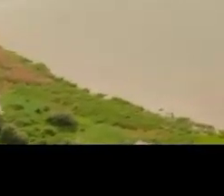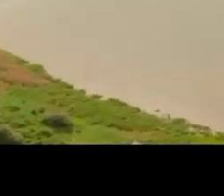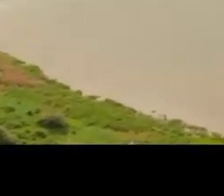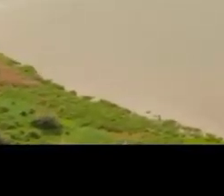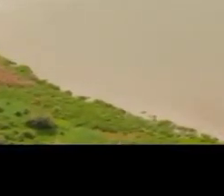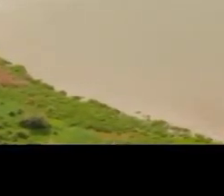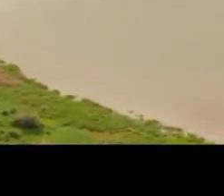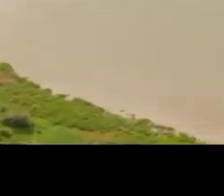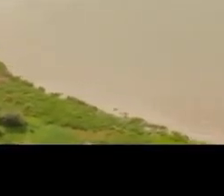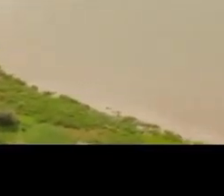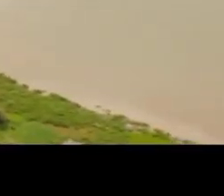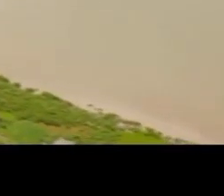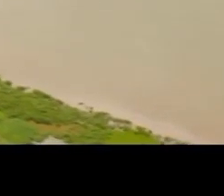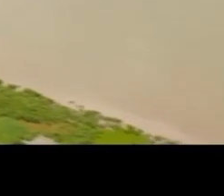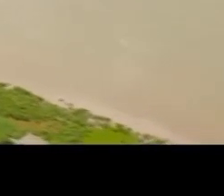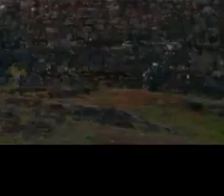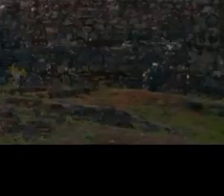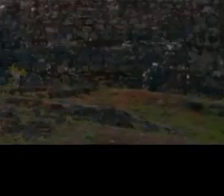cml